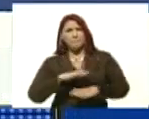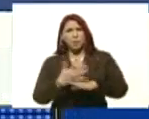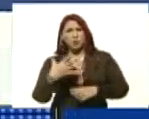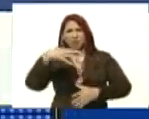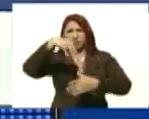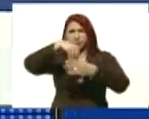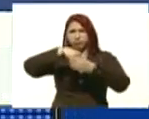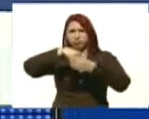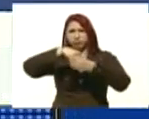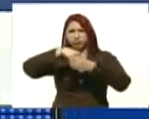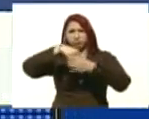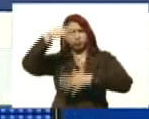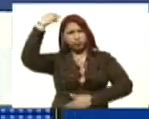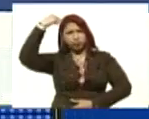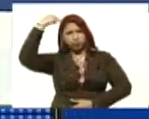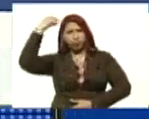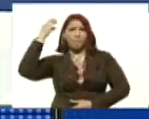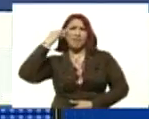de funcionarios